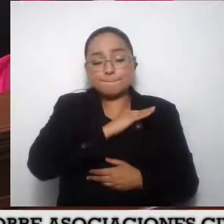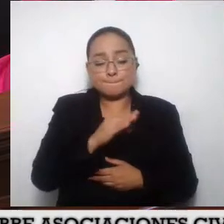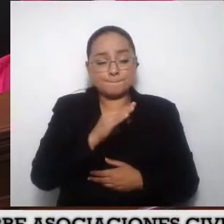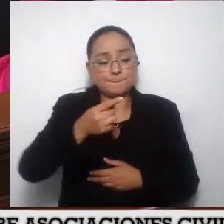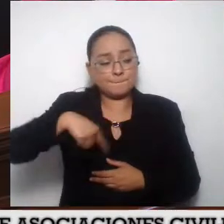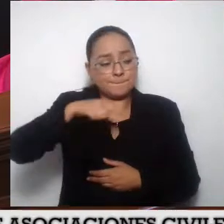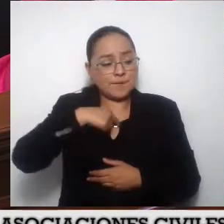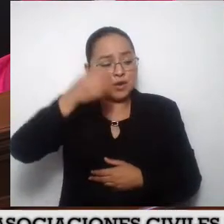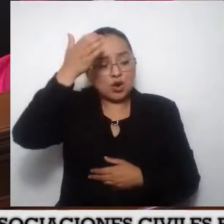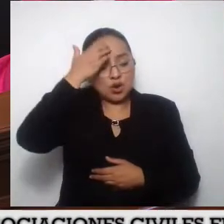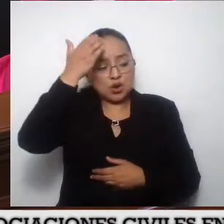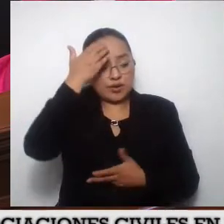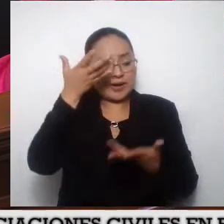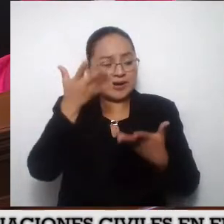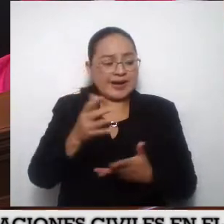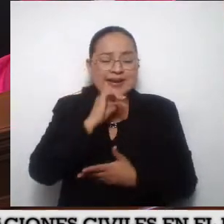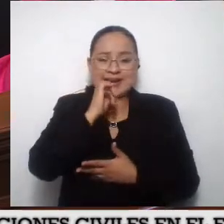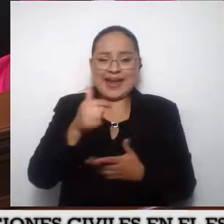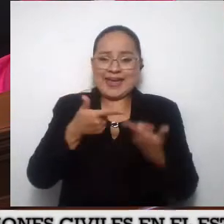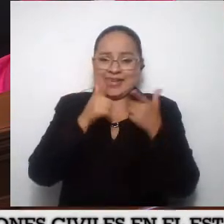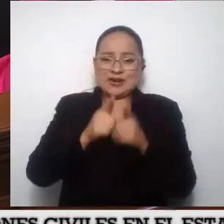colores, sin